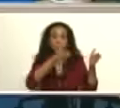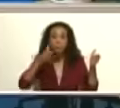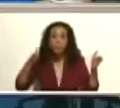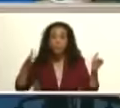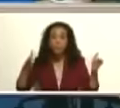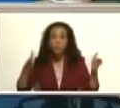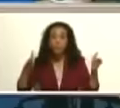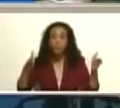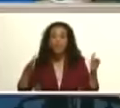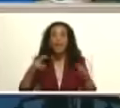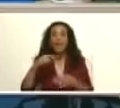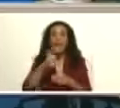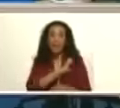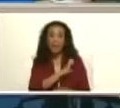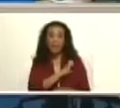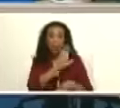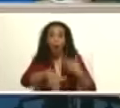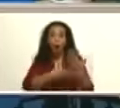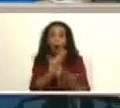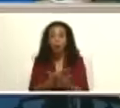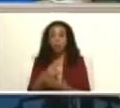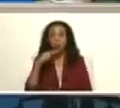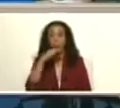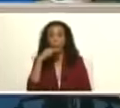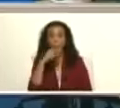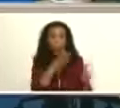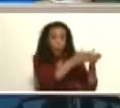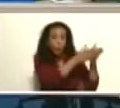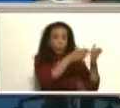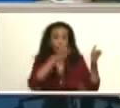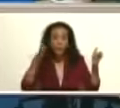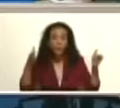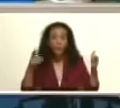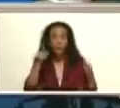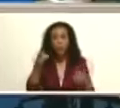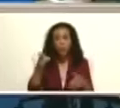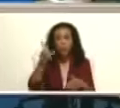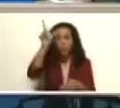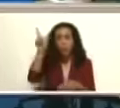El periodo enero-octubre, José David Cabello,